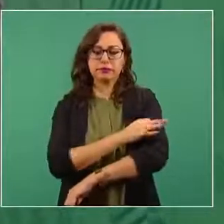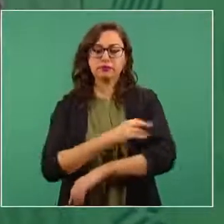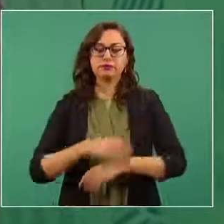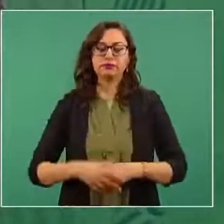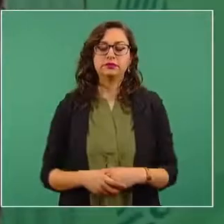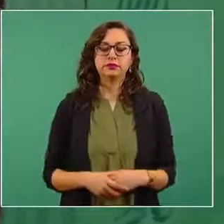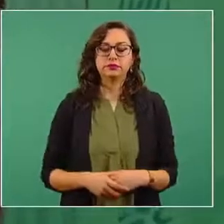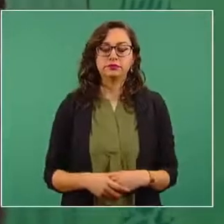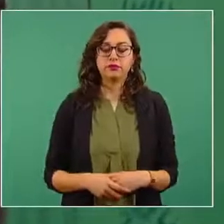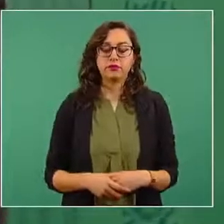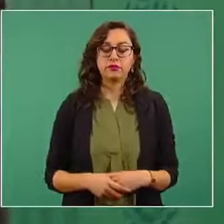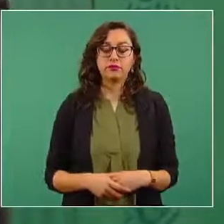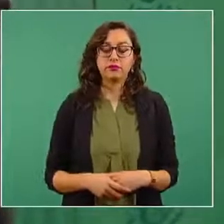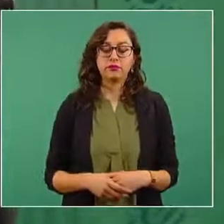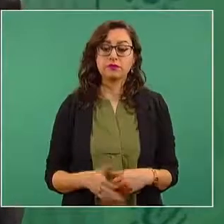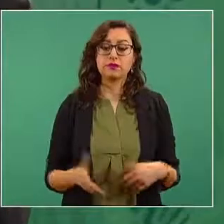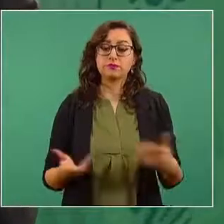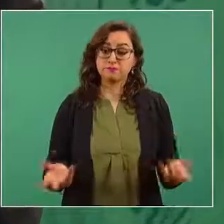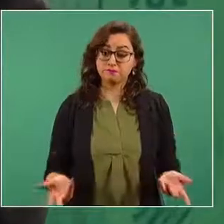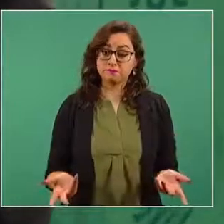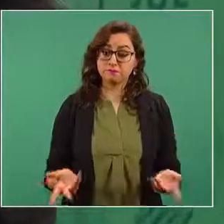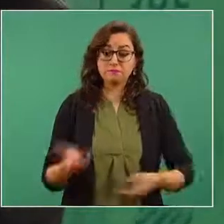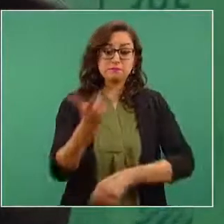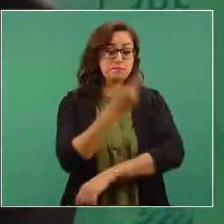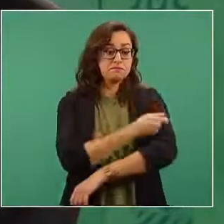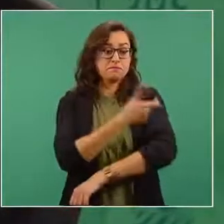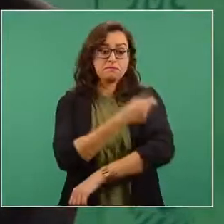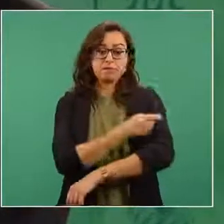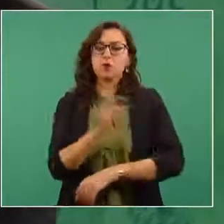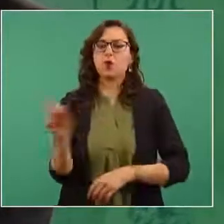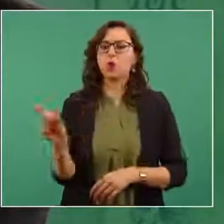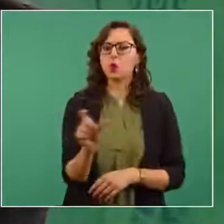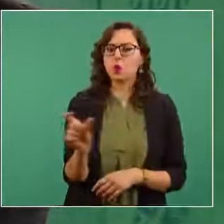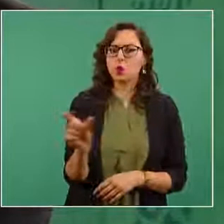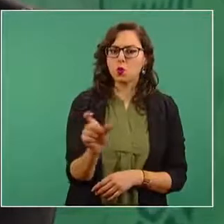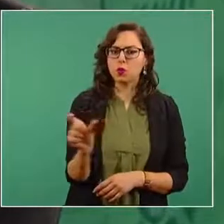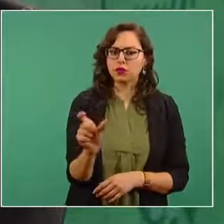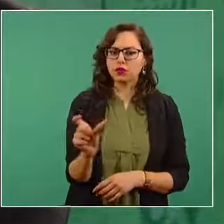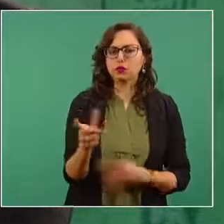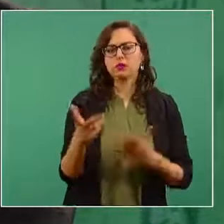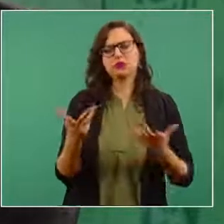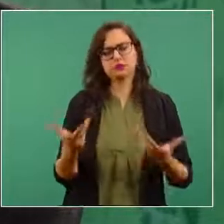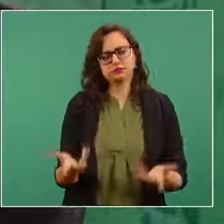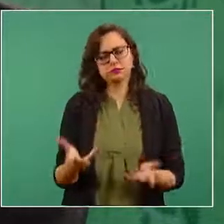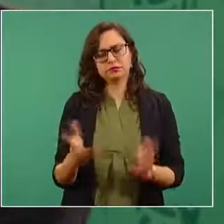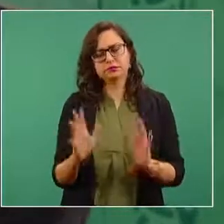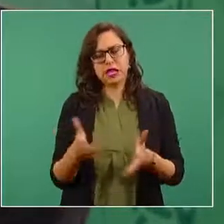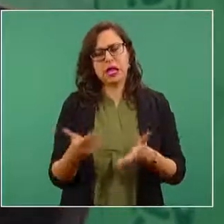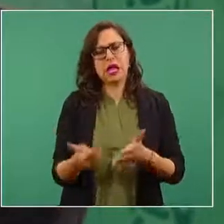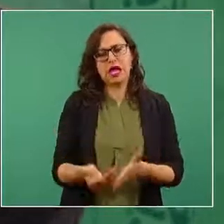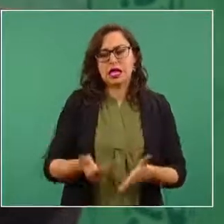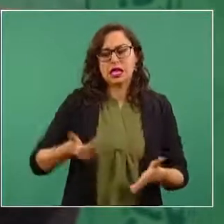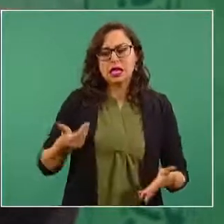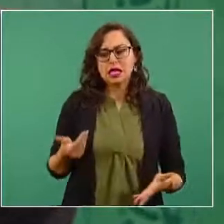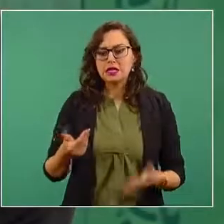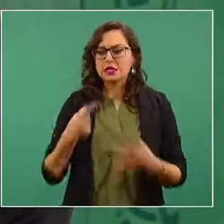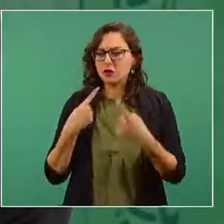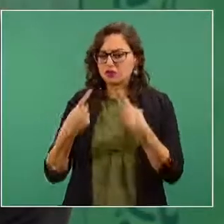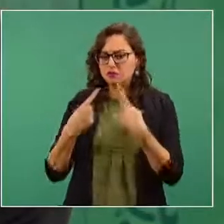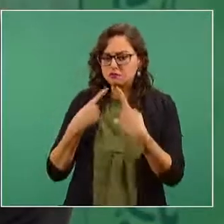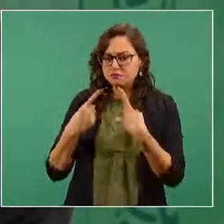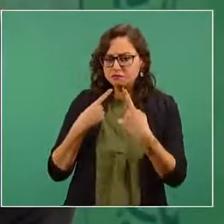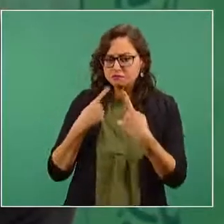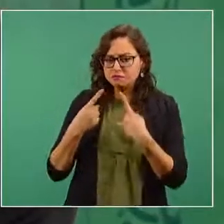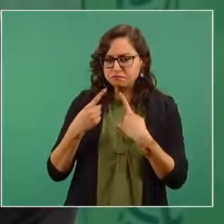de conformidad con lo que se acordó, de acuerdo